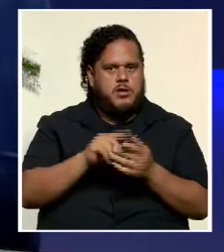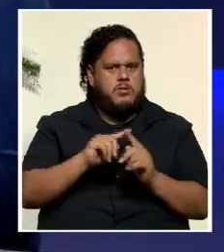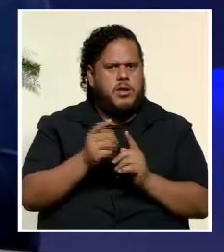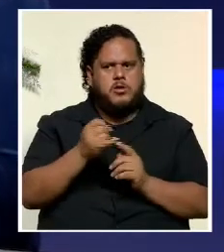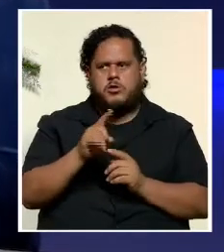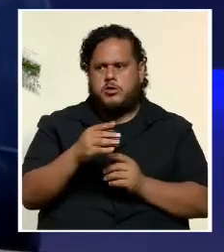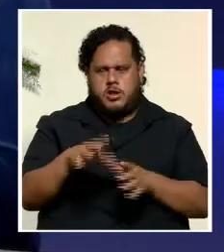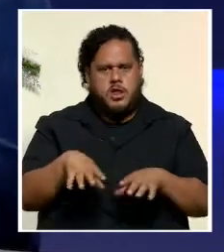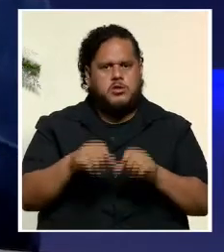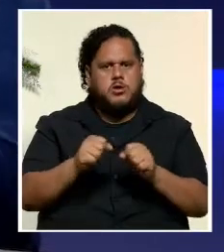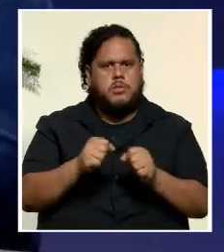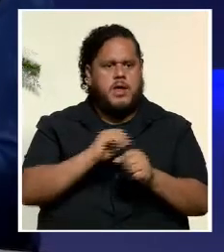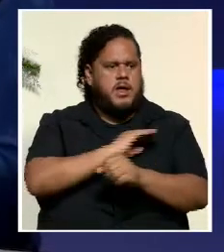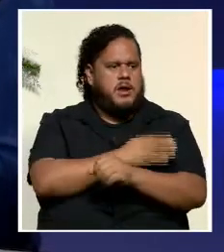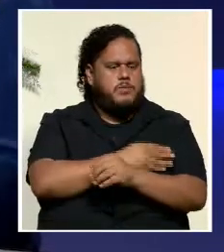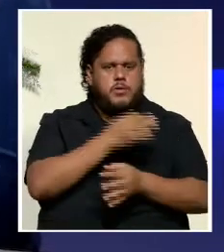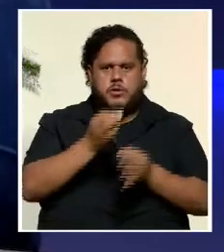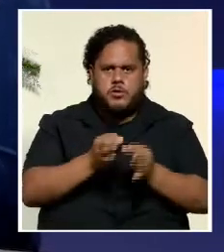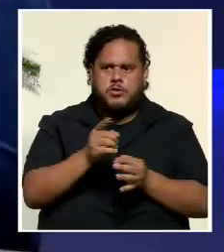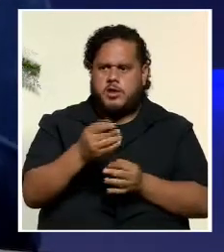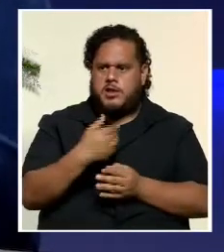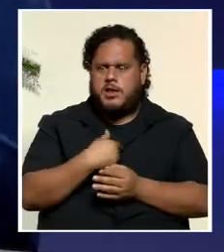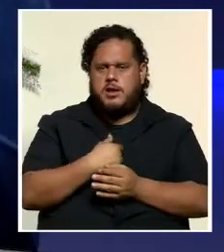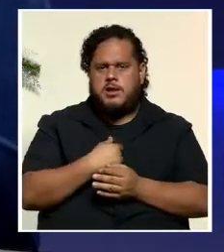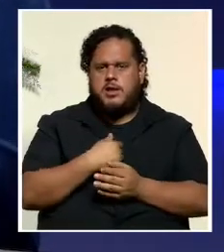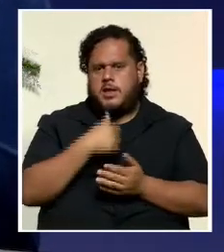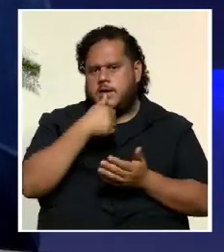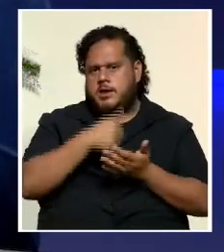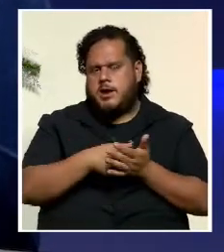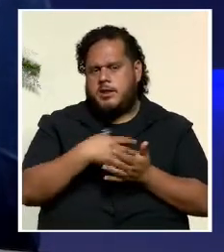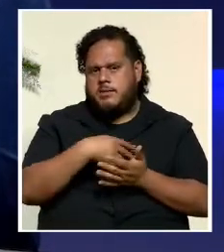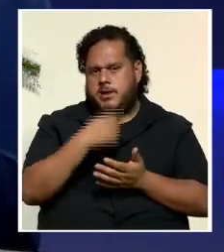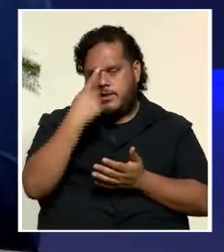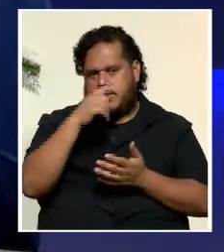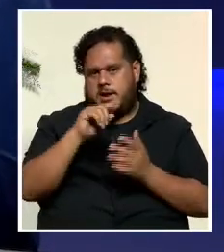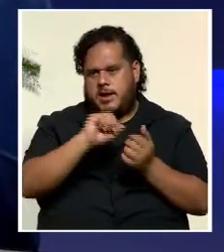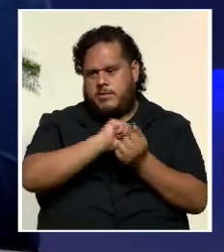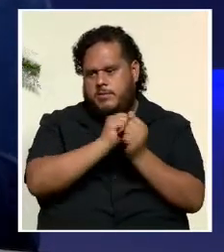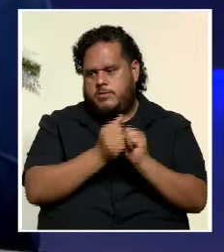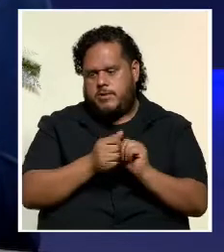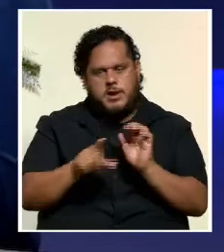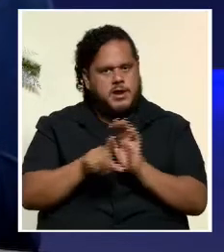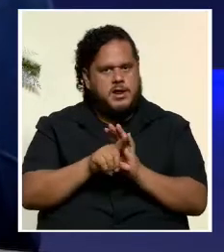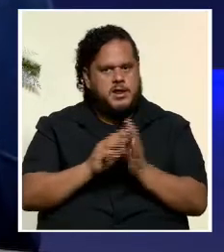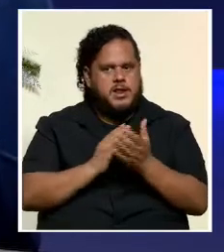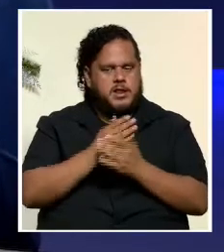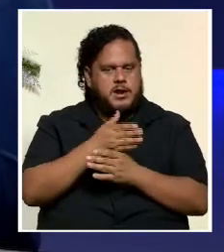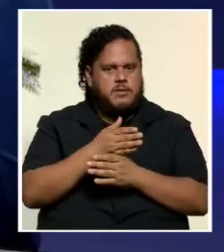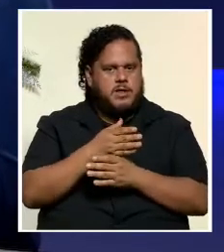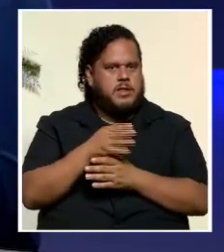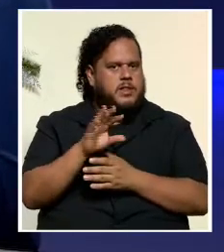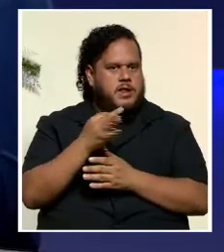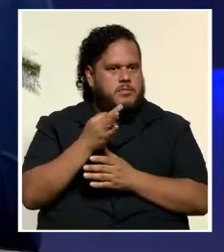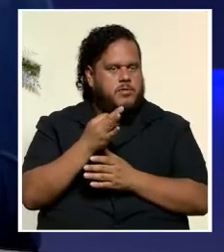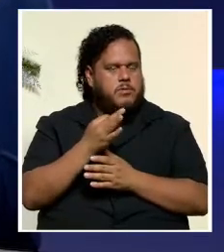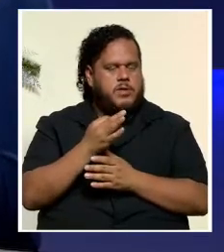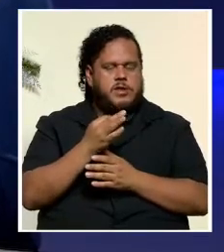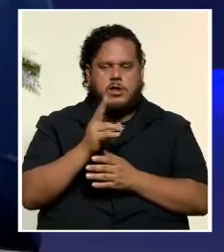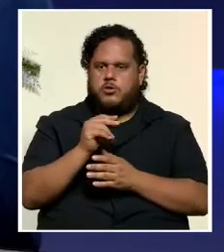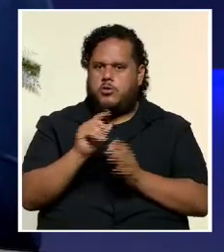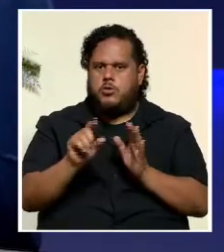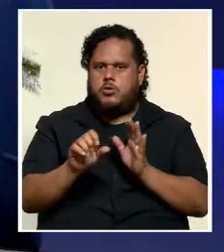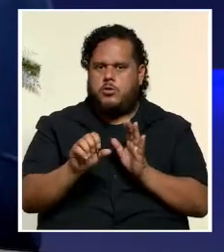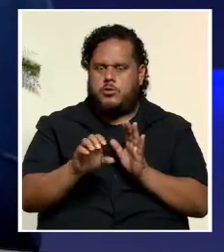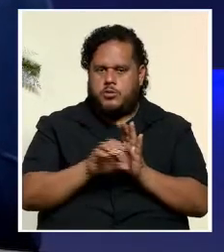Poder Judicial, usted tiene carta blanca para modificar leyes a través de mecanismos inconstitucionales o ilegales,